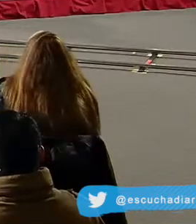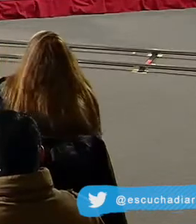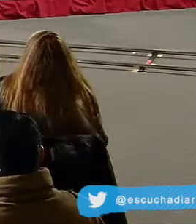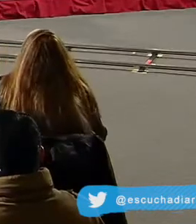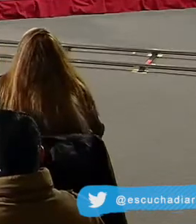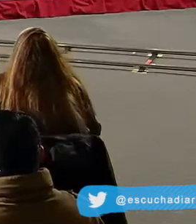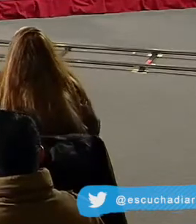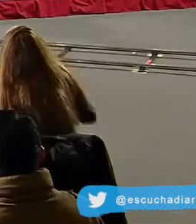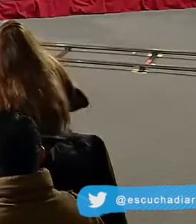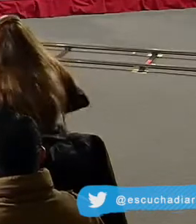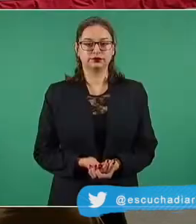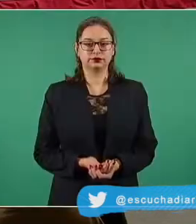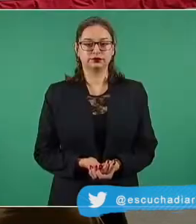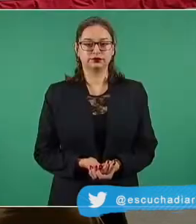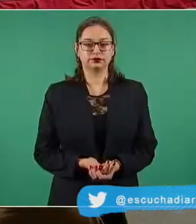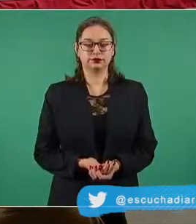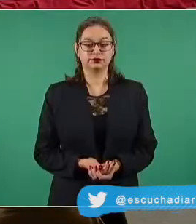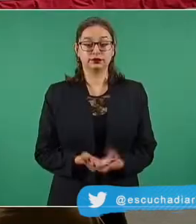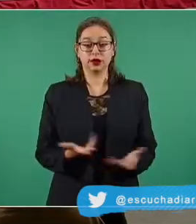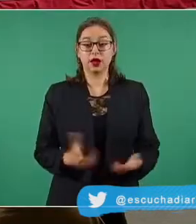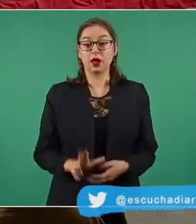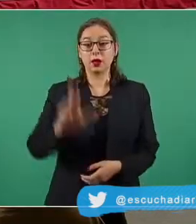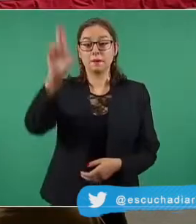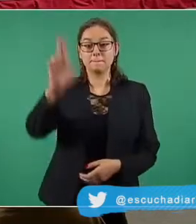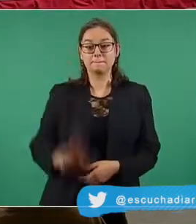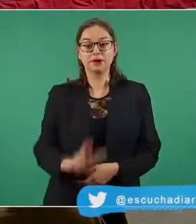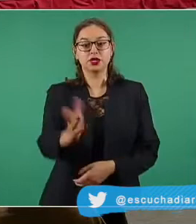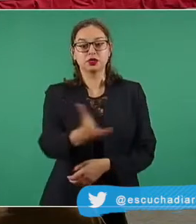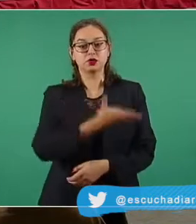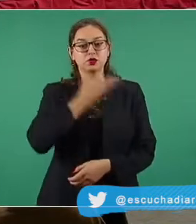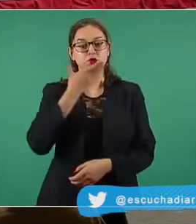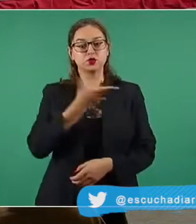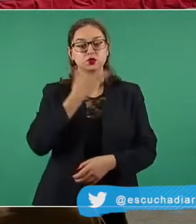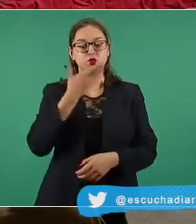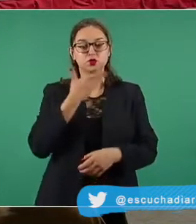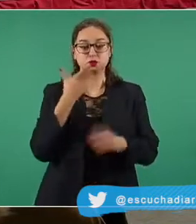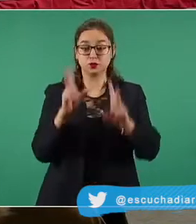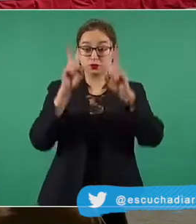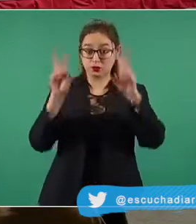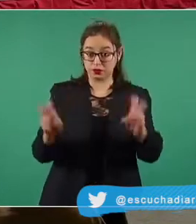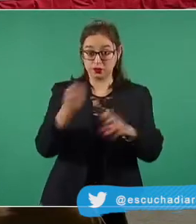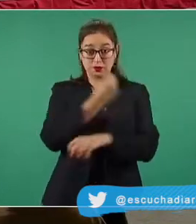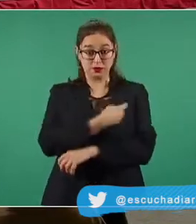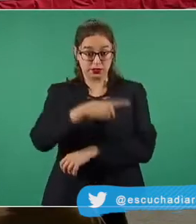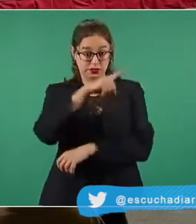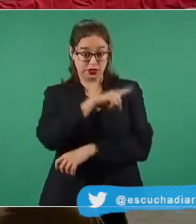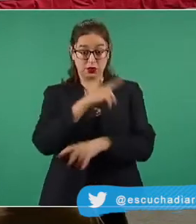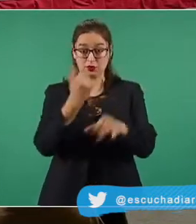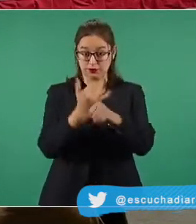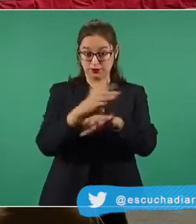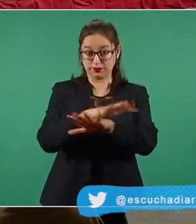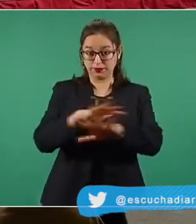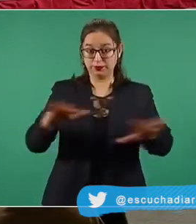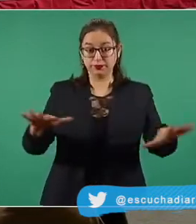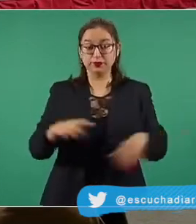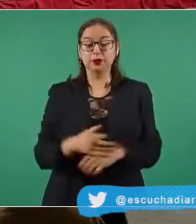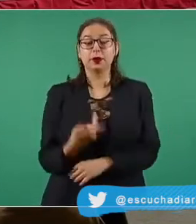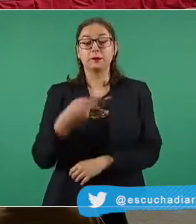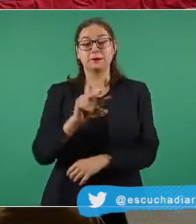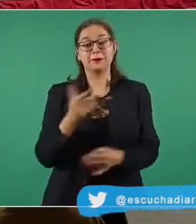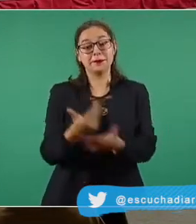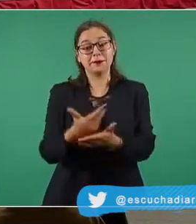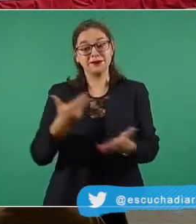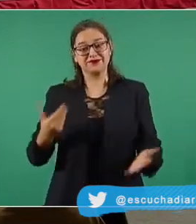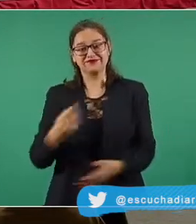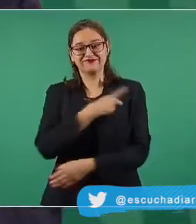que hay una situación preocupante con el tema de las inundaciones en Tula, Hidalgo, motivo por el cual ya se encuentra actuando Protección Civil y